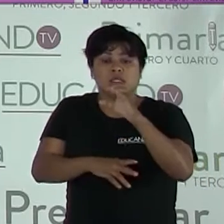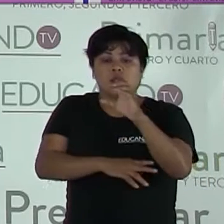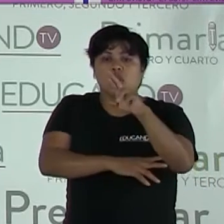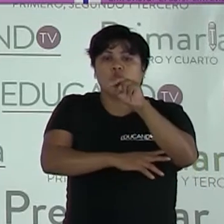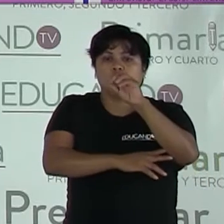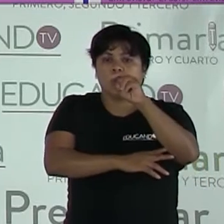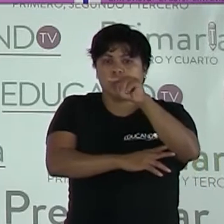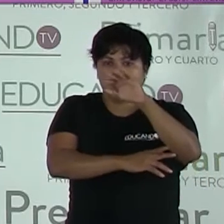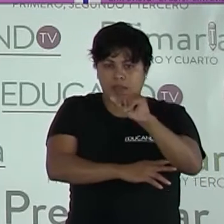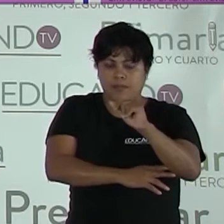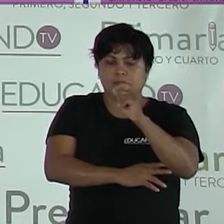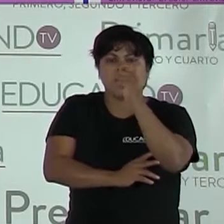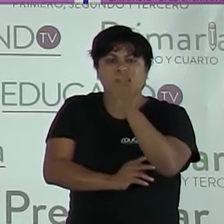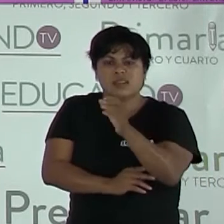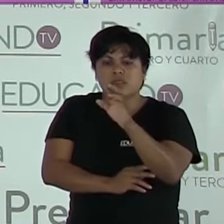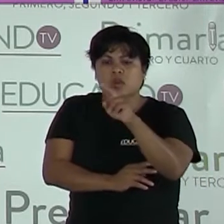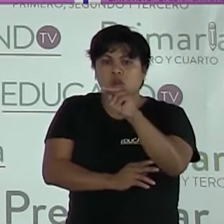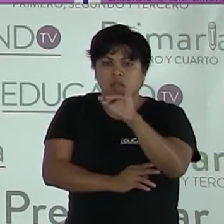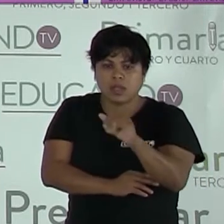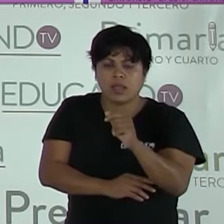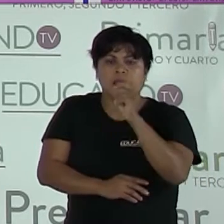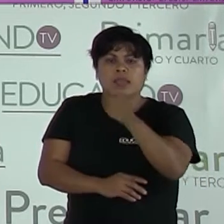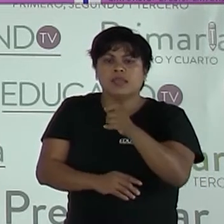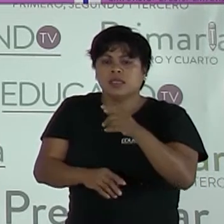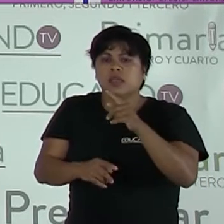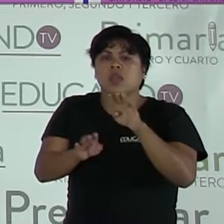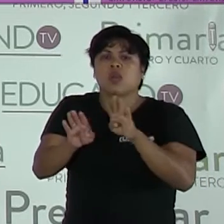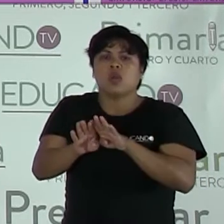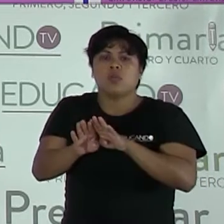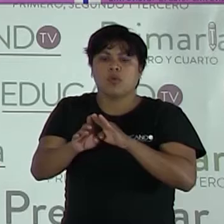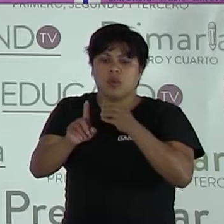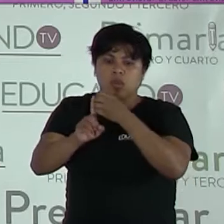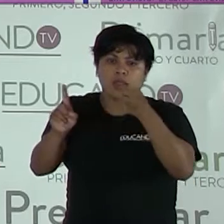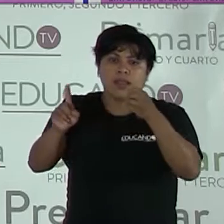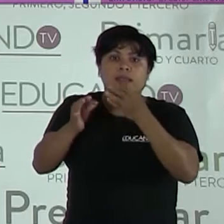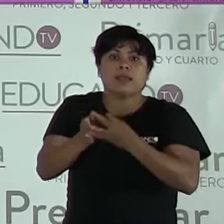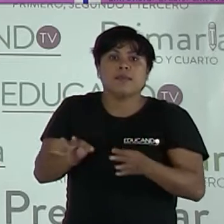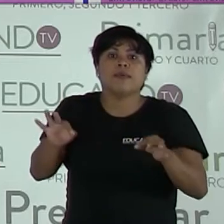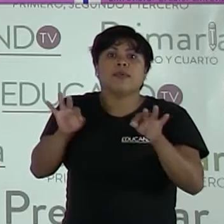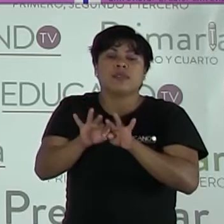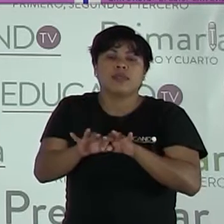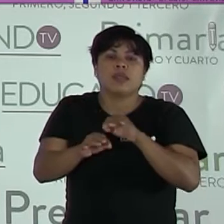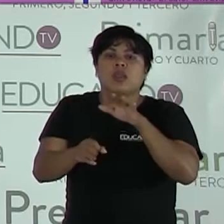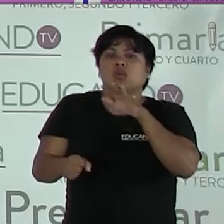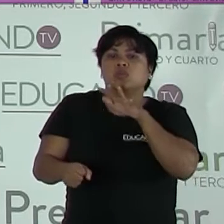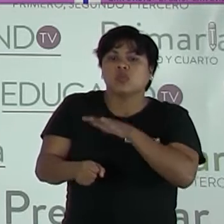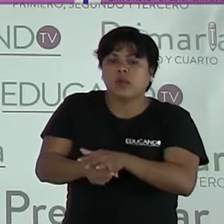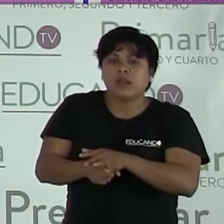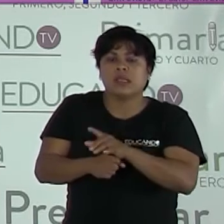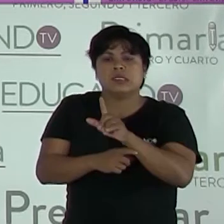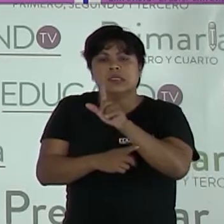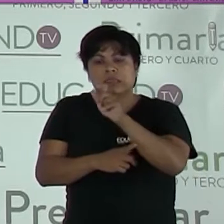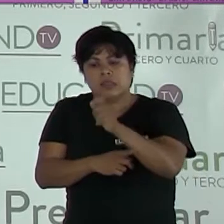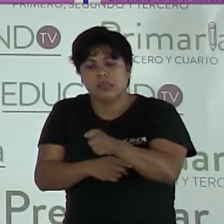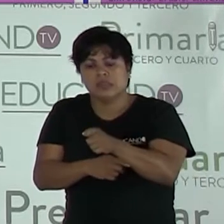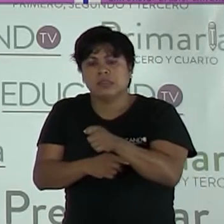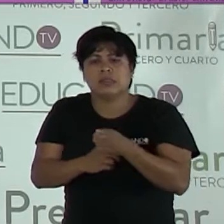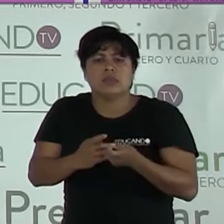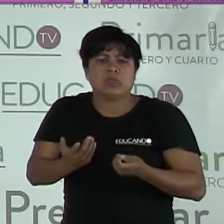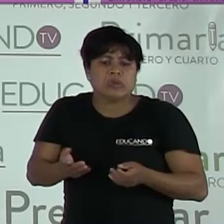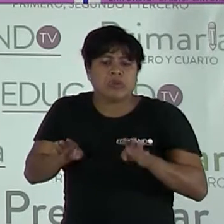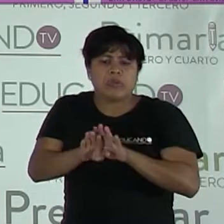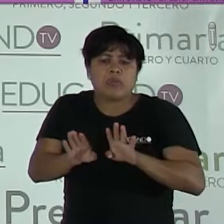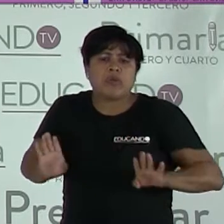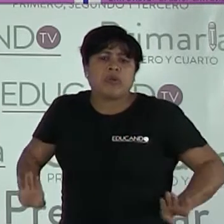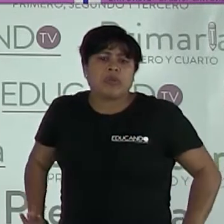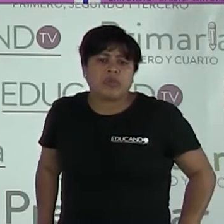crónica. La crónica es uno de los textos periodísticos importantes los cuales o la cual tiene